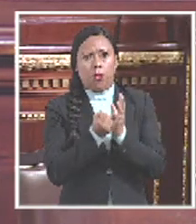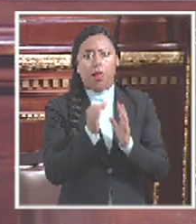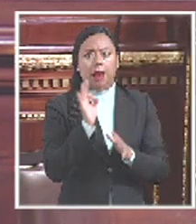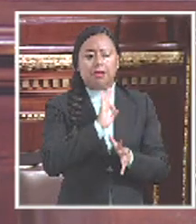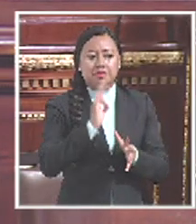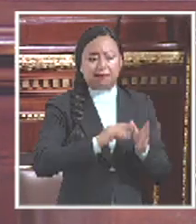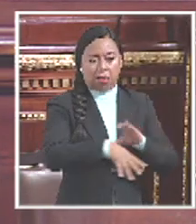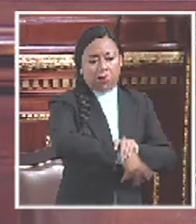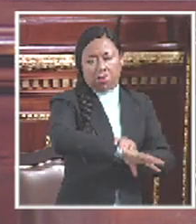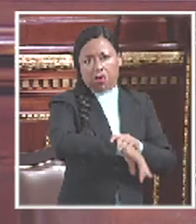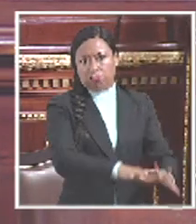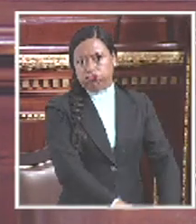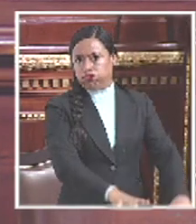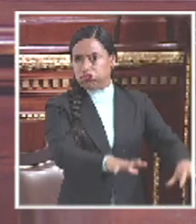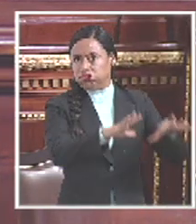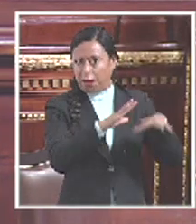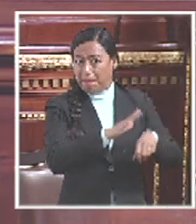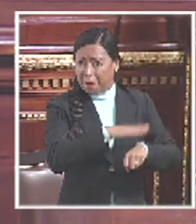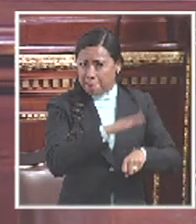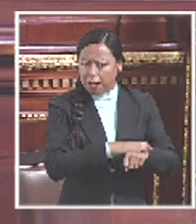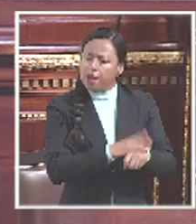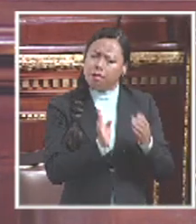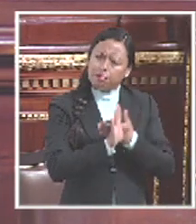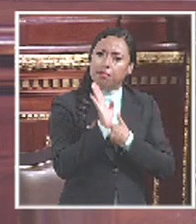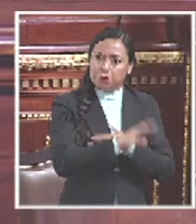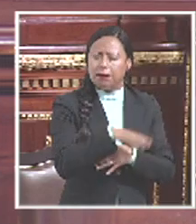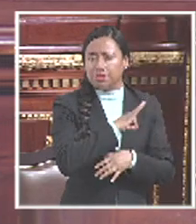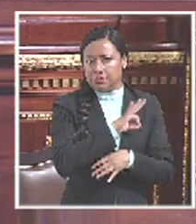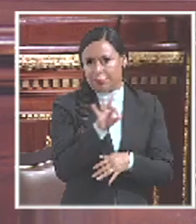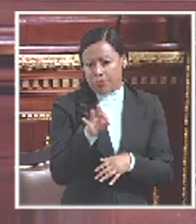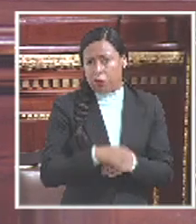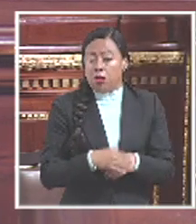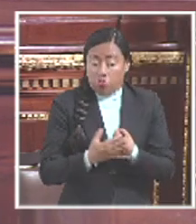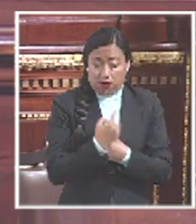de basura que afecta la calidad